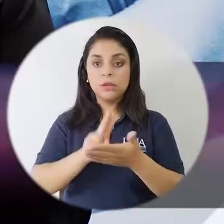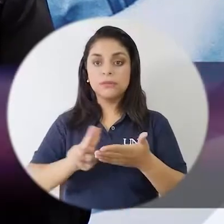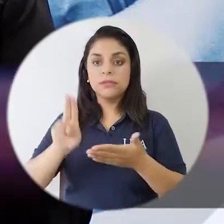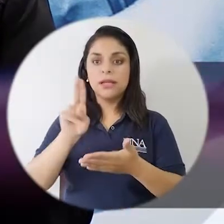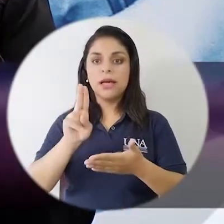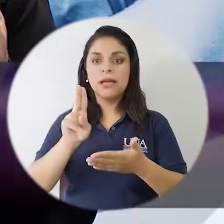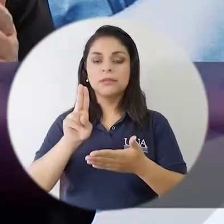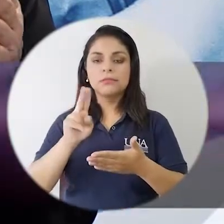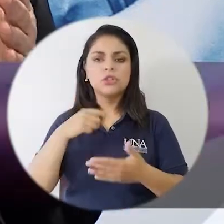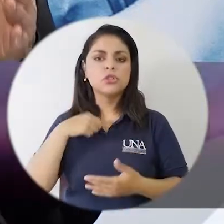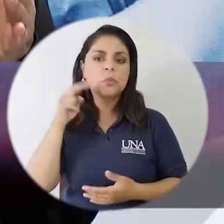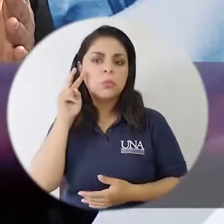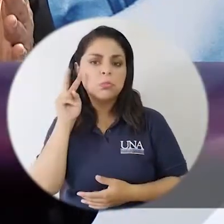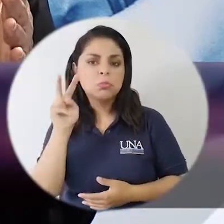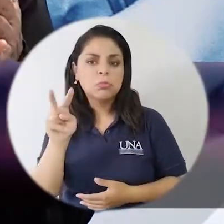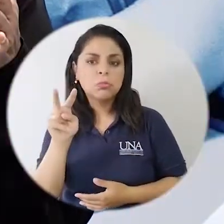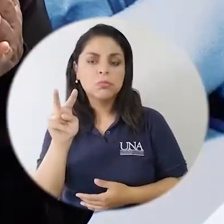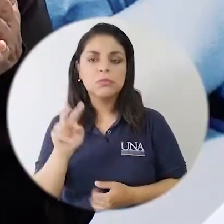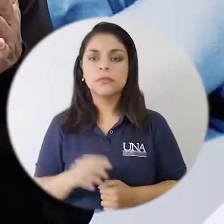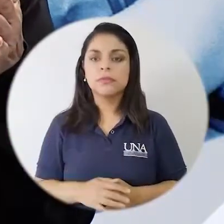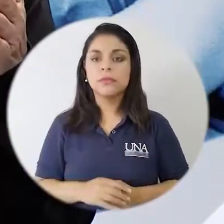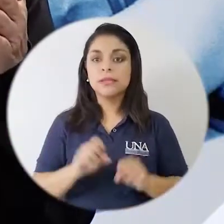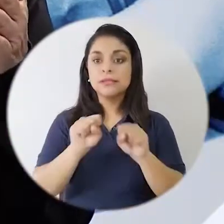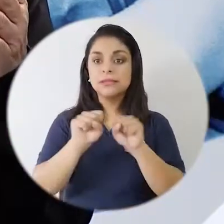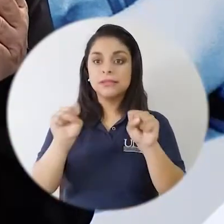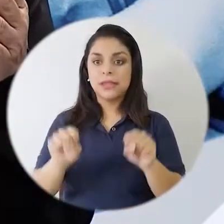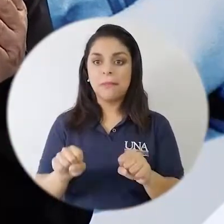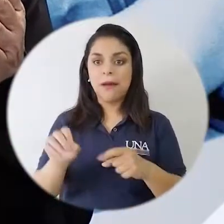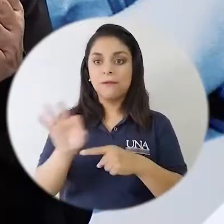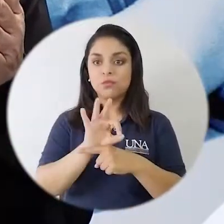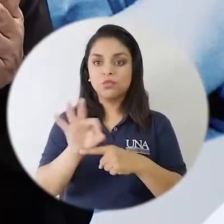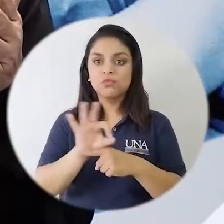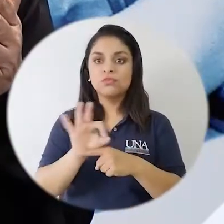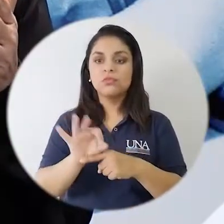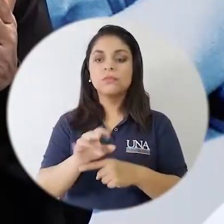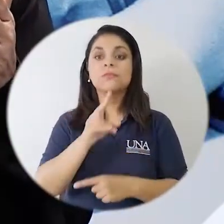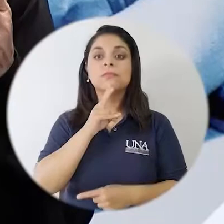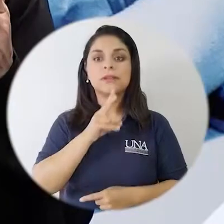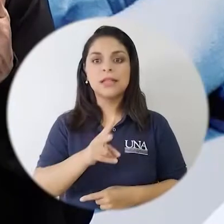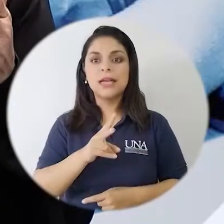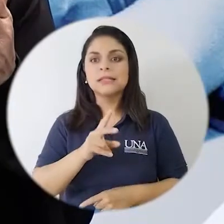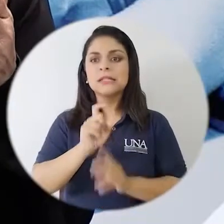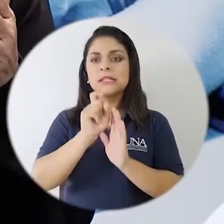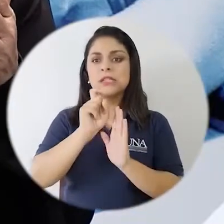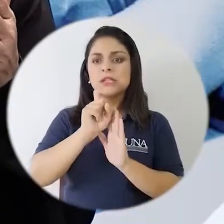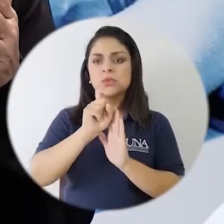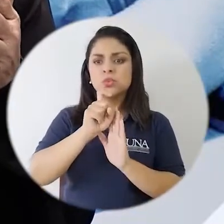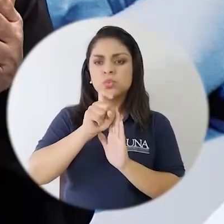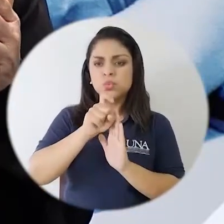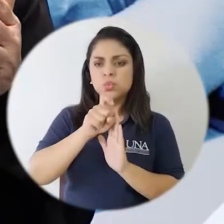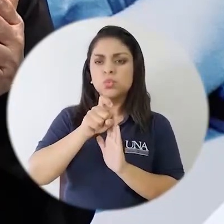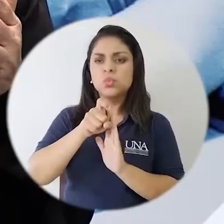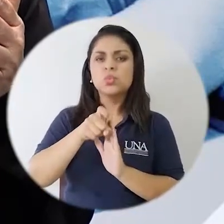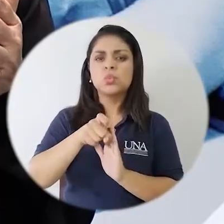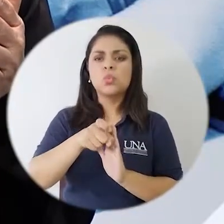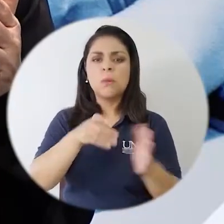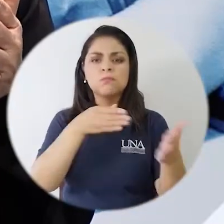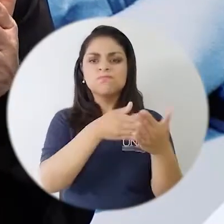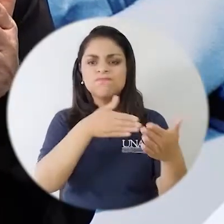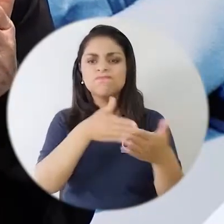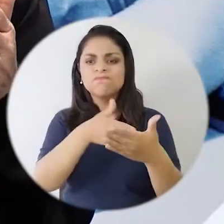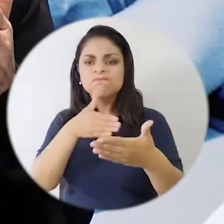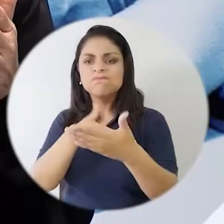la universidad, solamente ver el sistema funcionando, es que segundo a segundo está